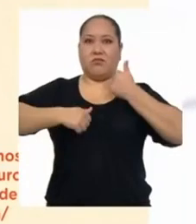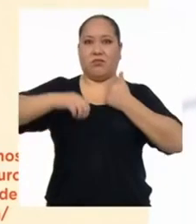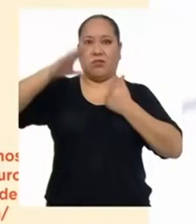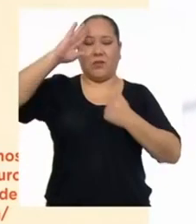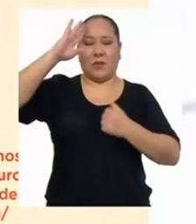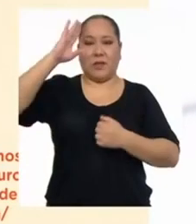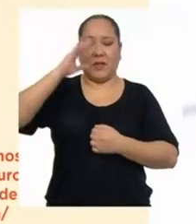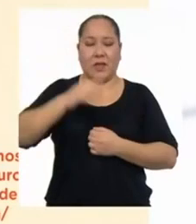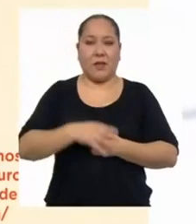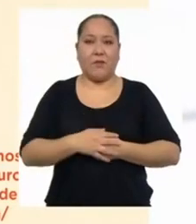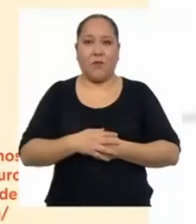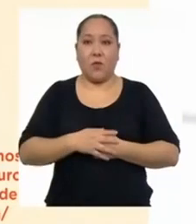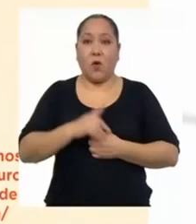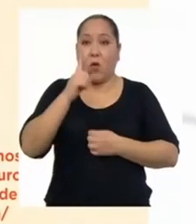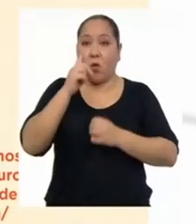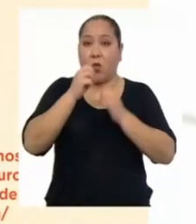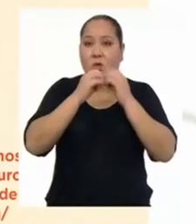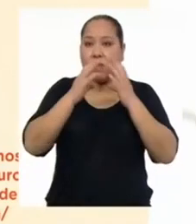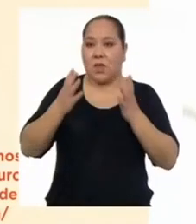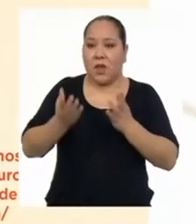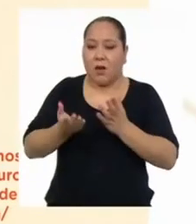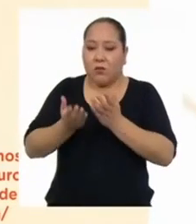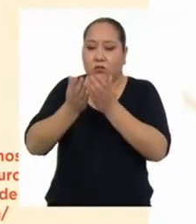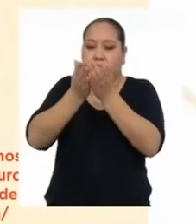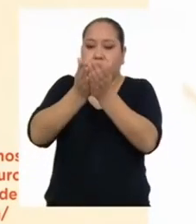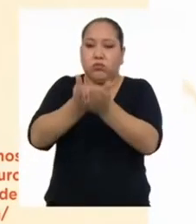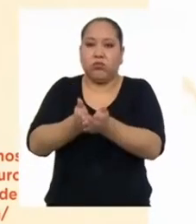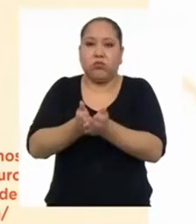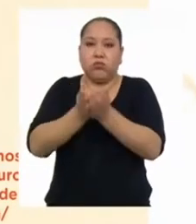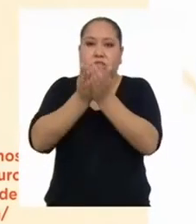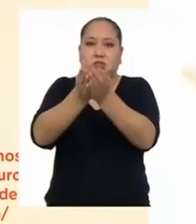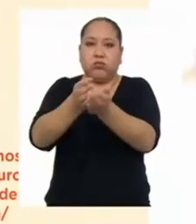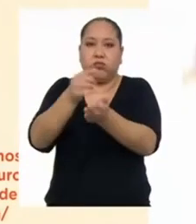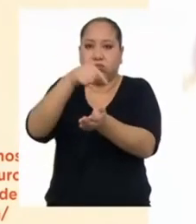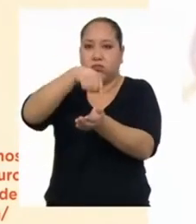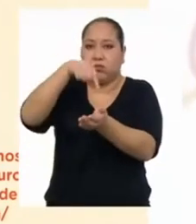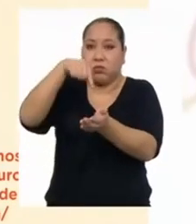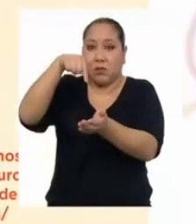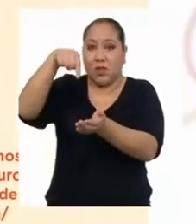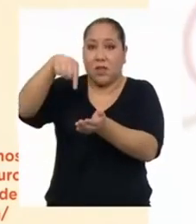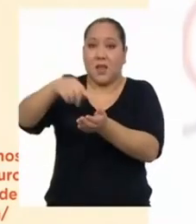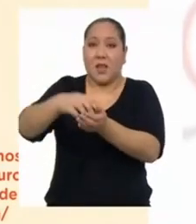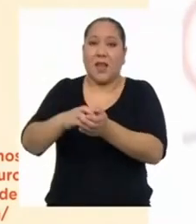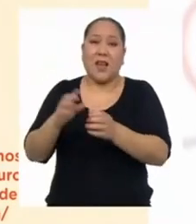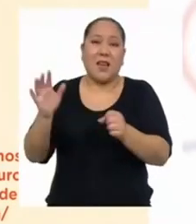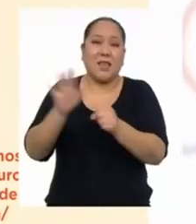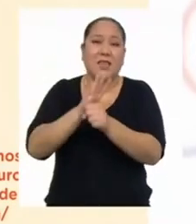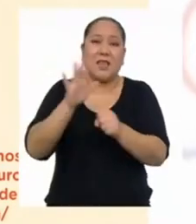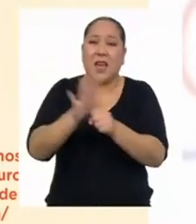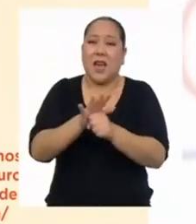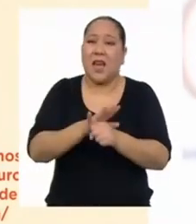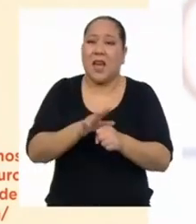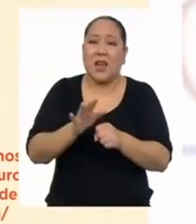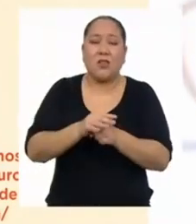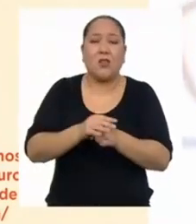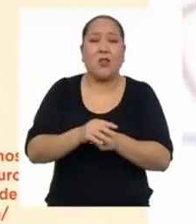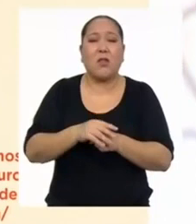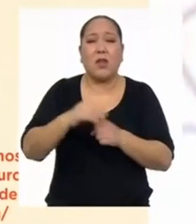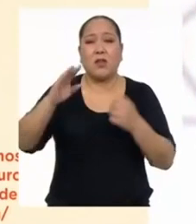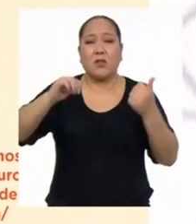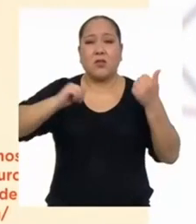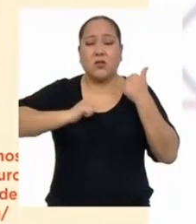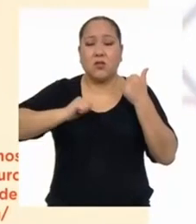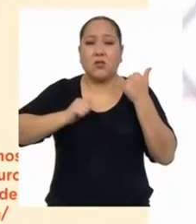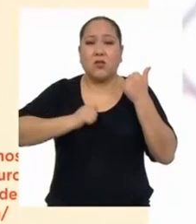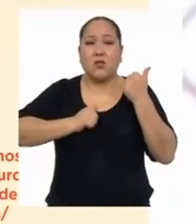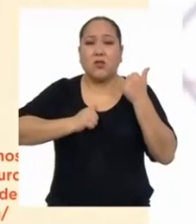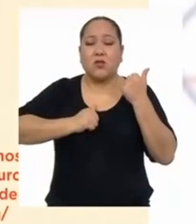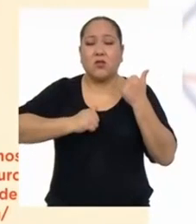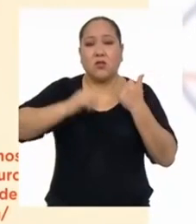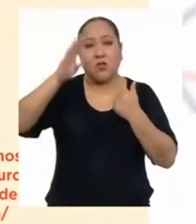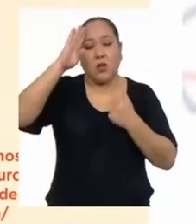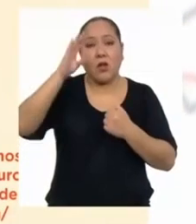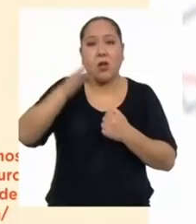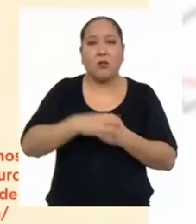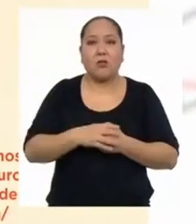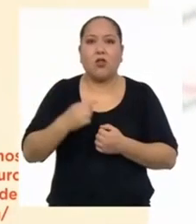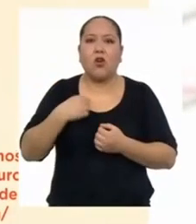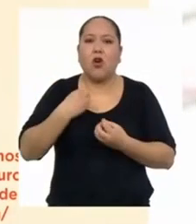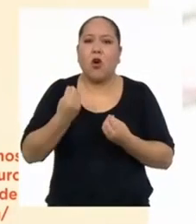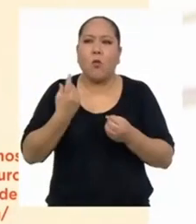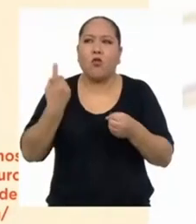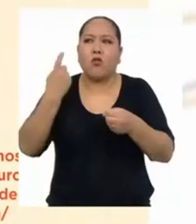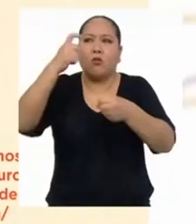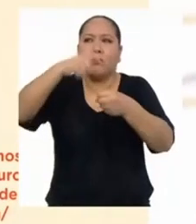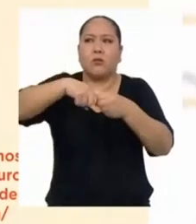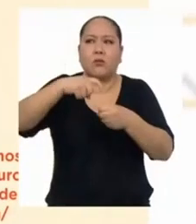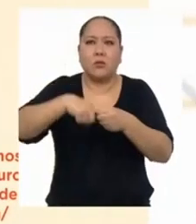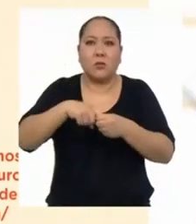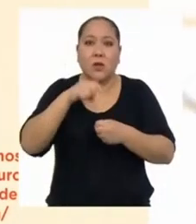lugar uno de los vapores fluviales cargado de soldados. ¿Cómo pudiera ser uno de ellos?, exclamé entusiasmado, sin darme cuenta